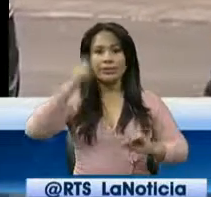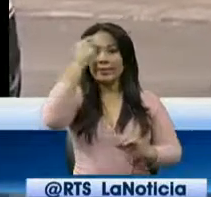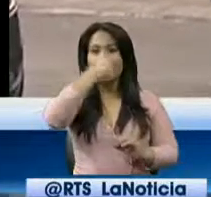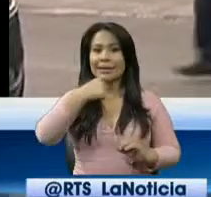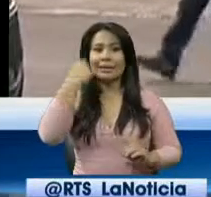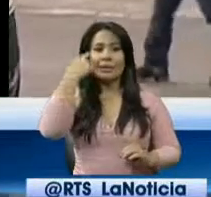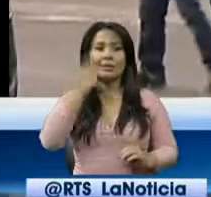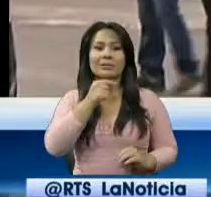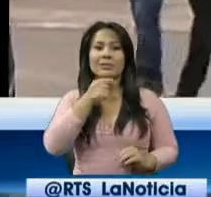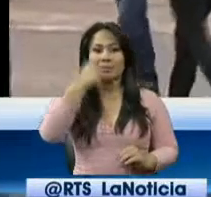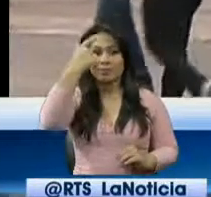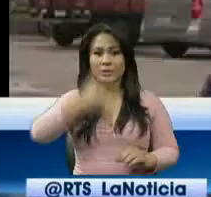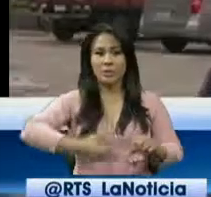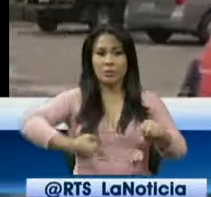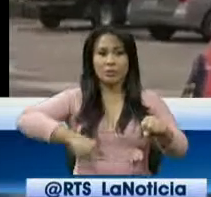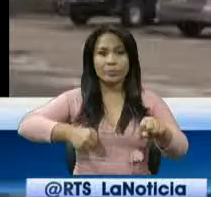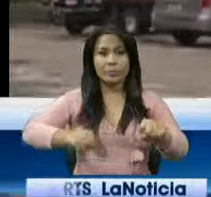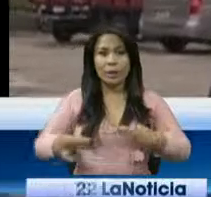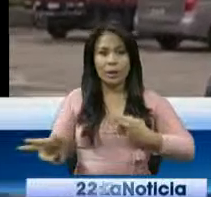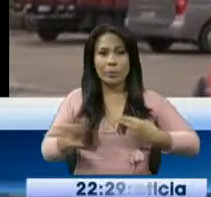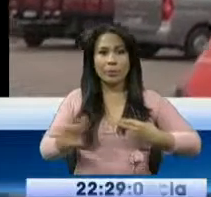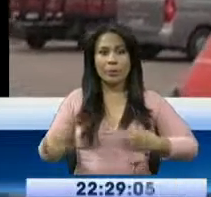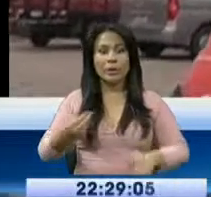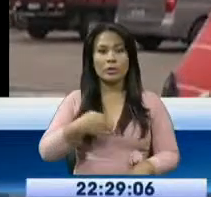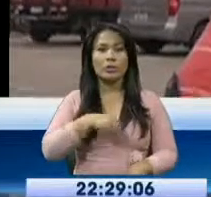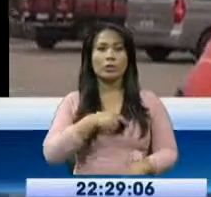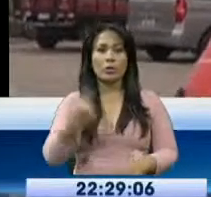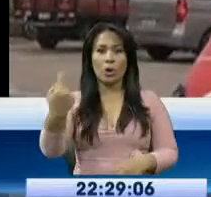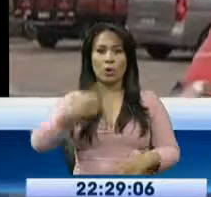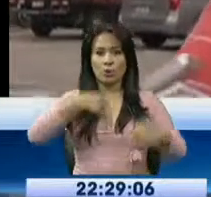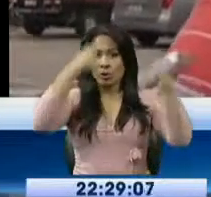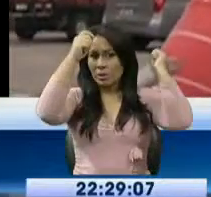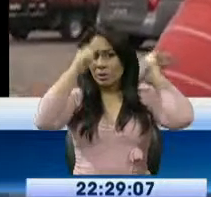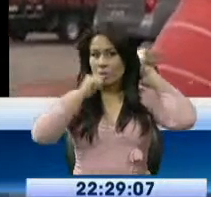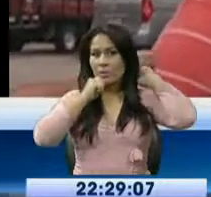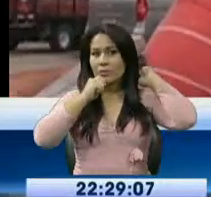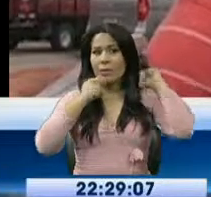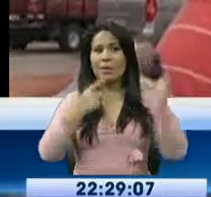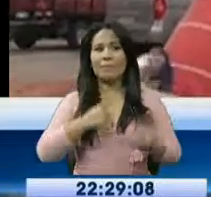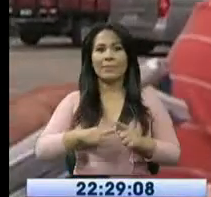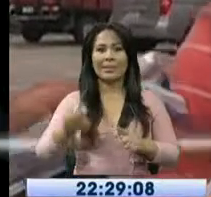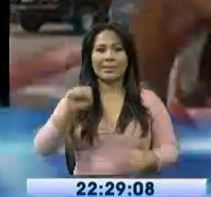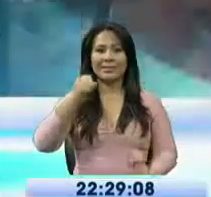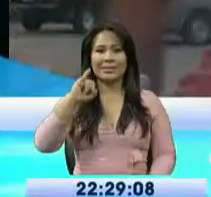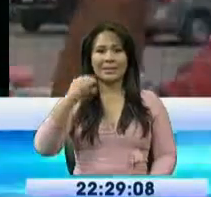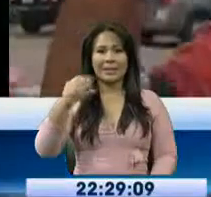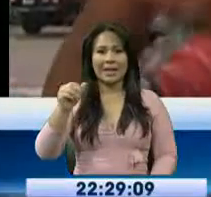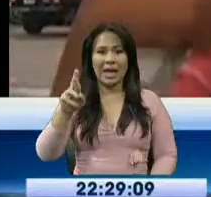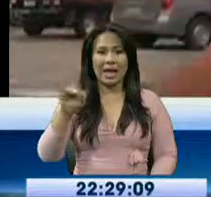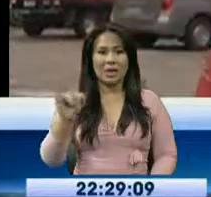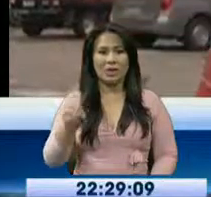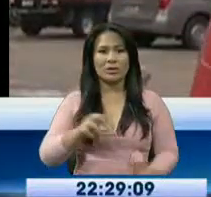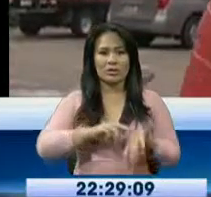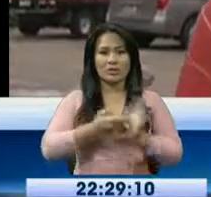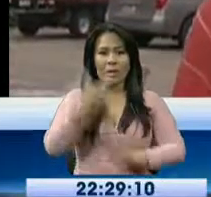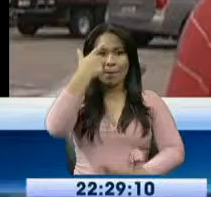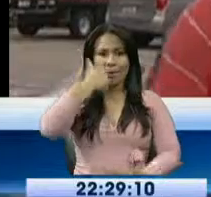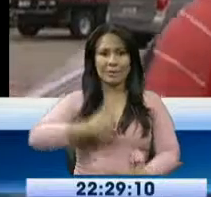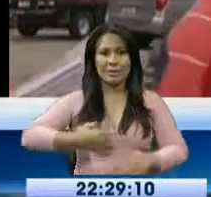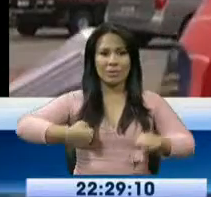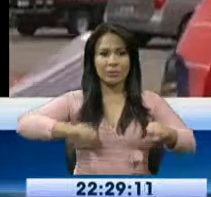avanzar en las investigaciones. Doctor, a nosotros no nos exigen el casco, pero el sicario, para el sicario es una máscara, con gafas, con su casco,